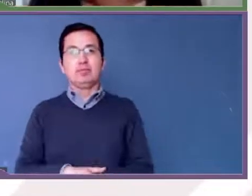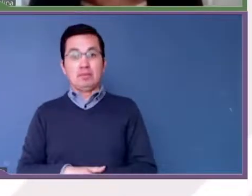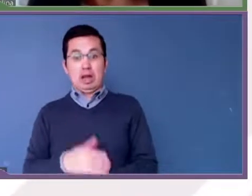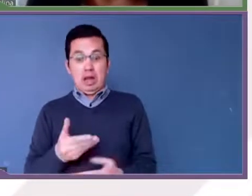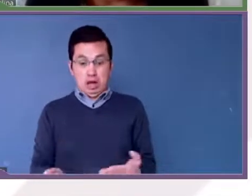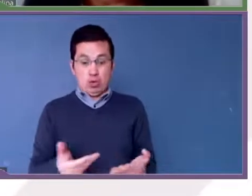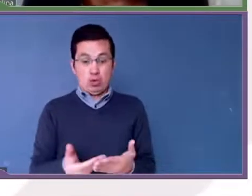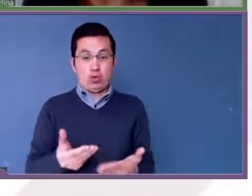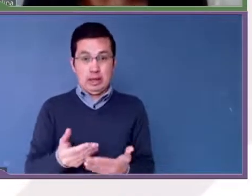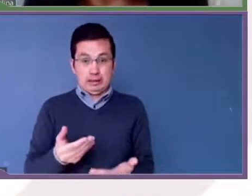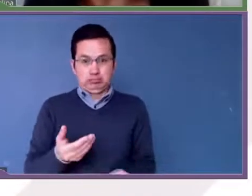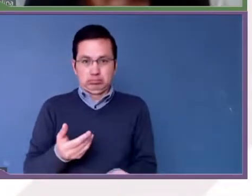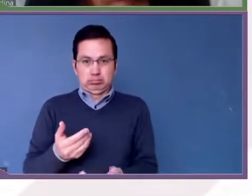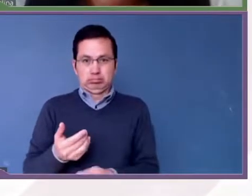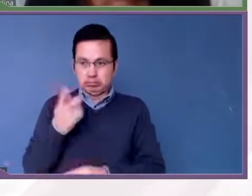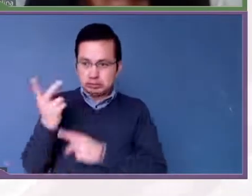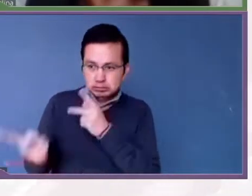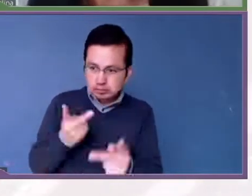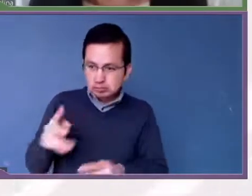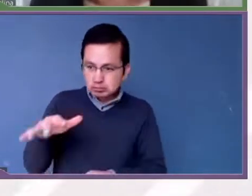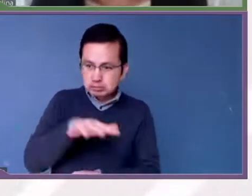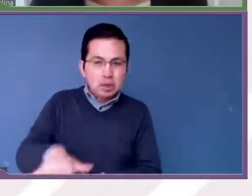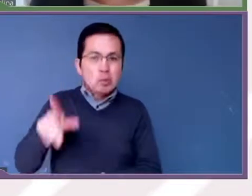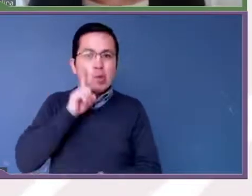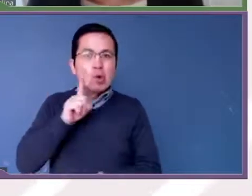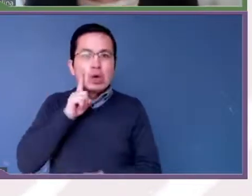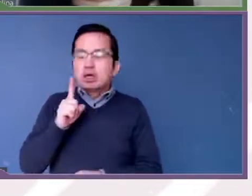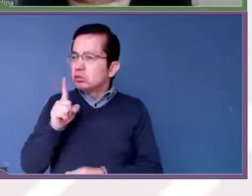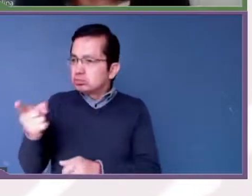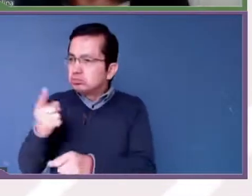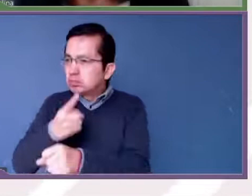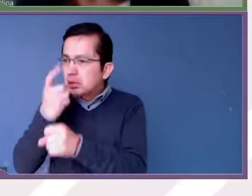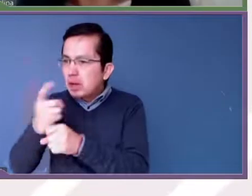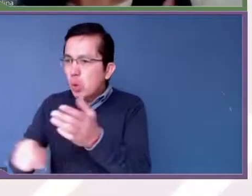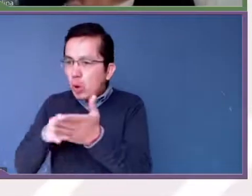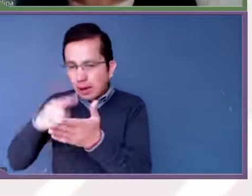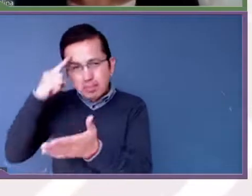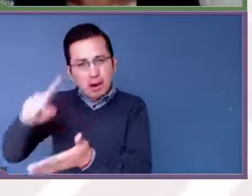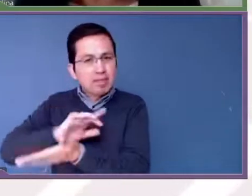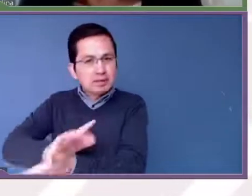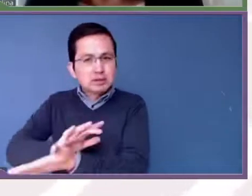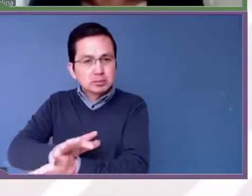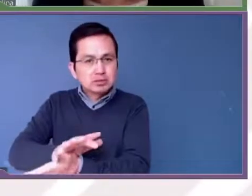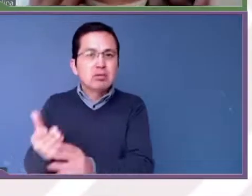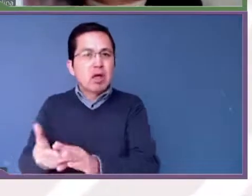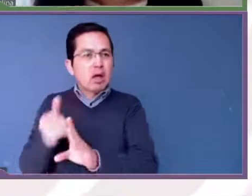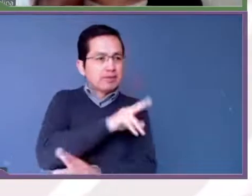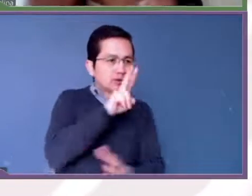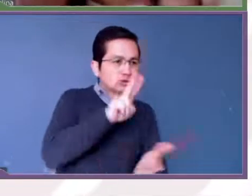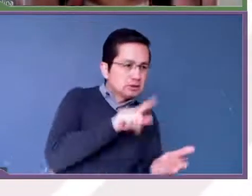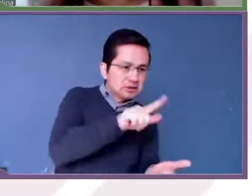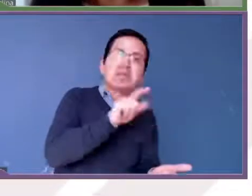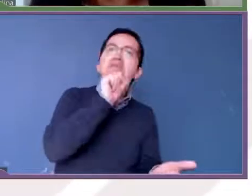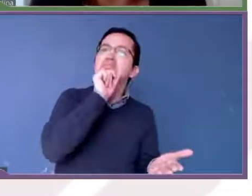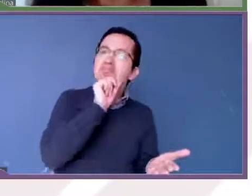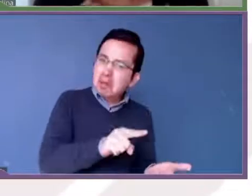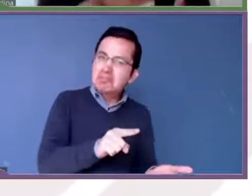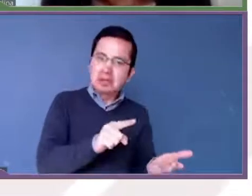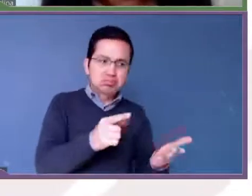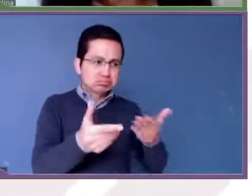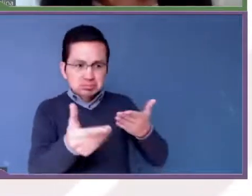ranqueadas en estos primeros lugares? Ahora, la cartografía también permitió ver y